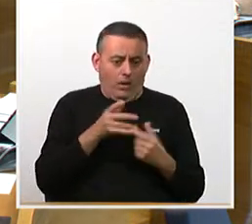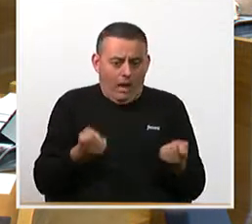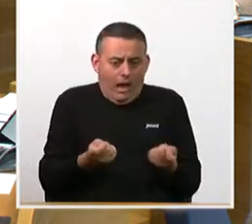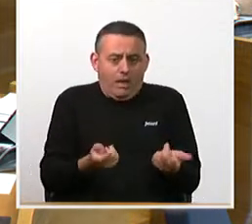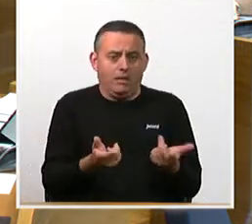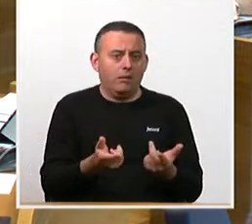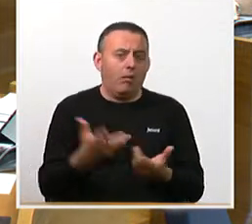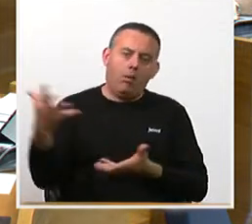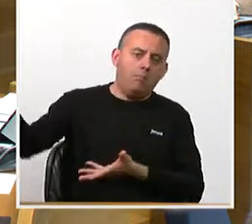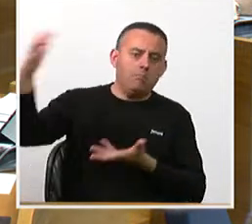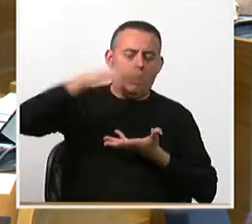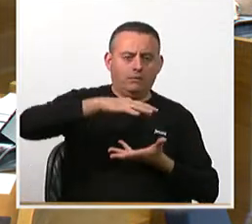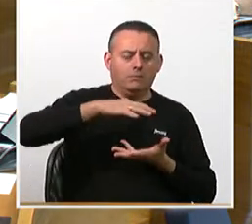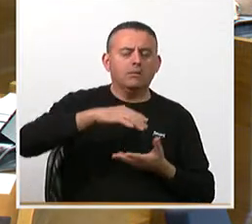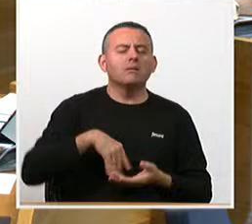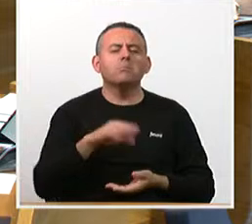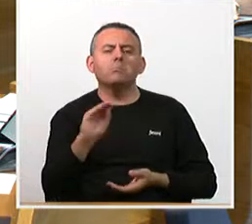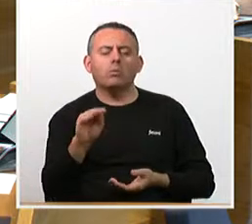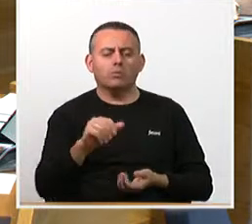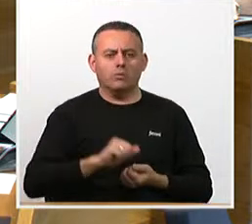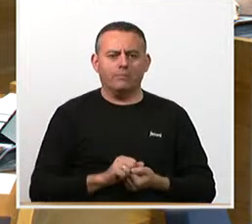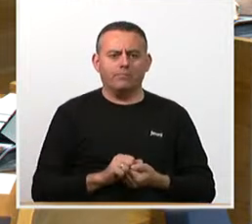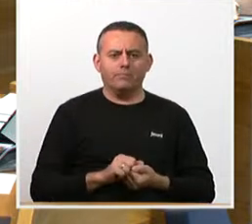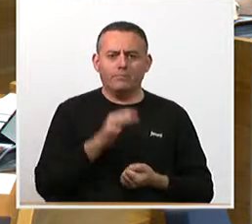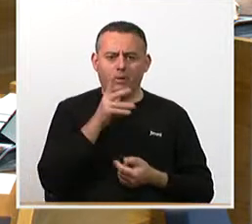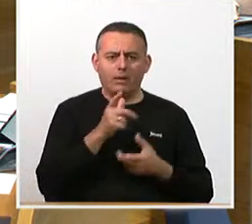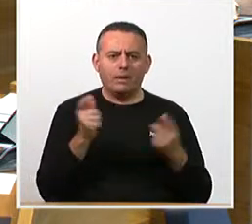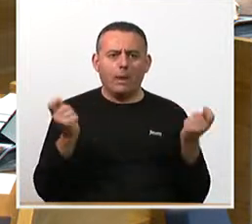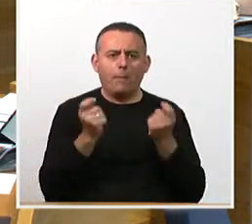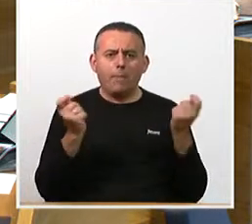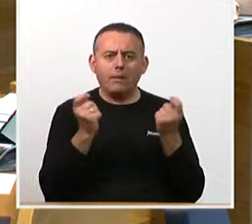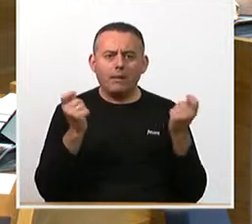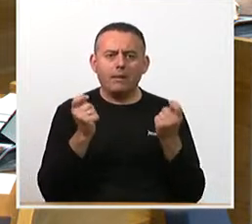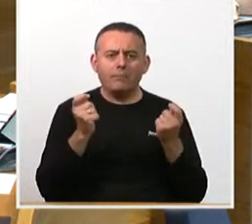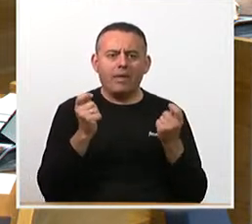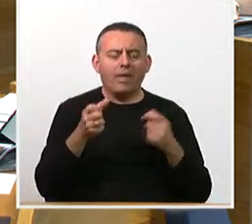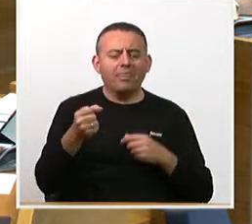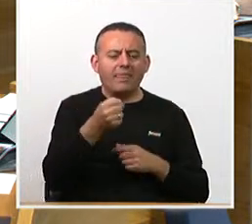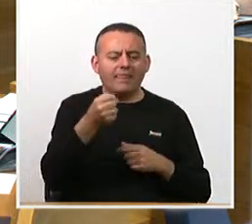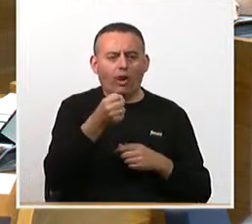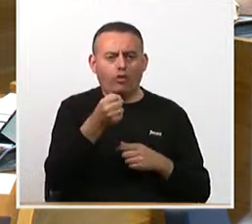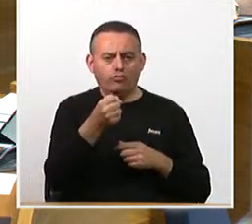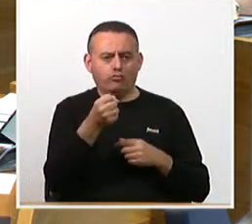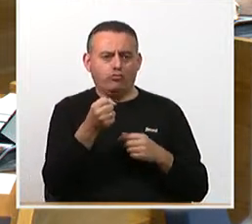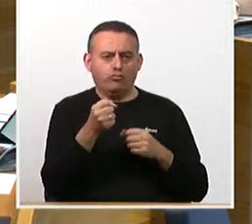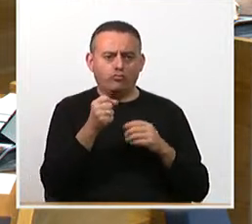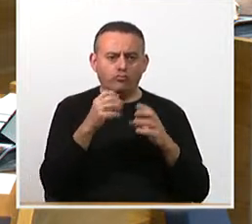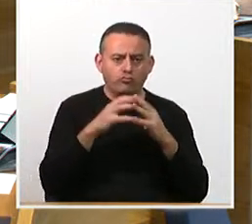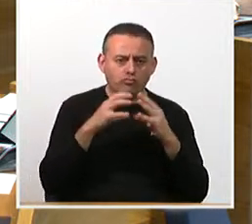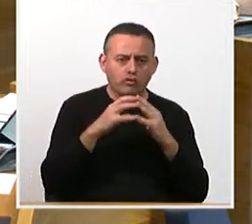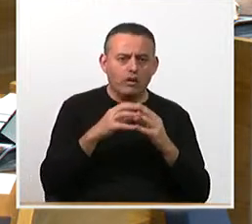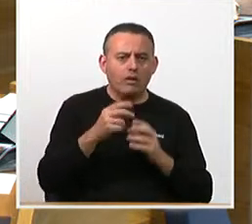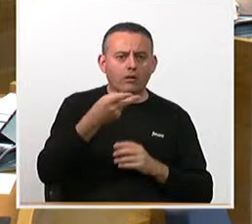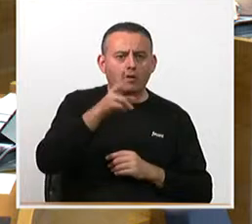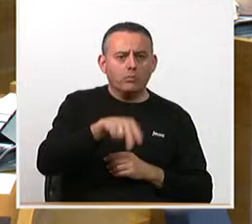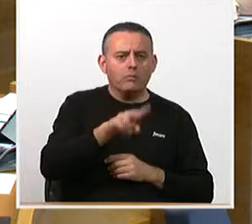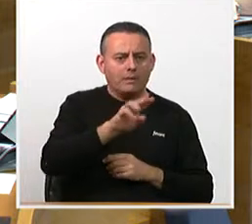que el cons sobre la Campa de citrix al territor valenci dur el